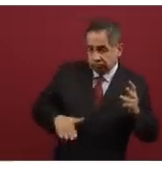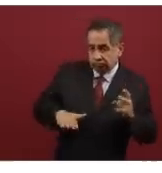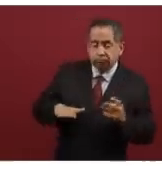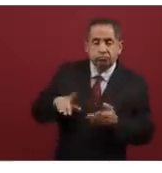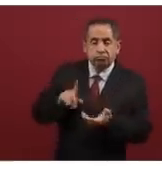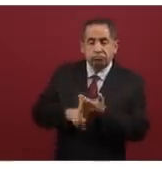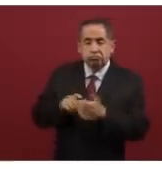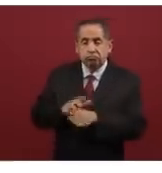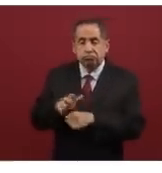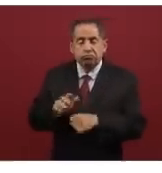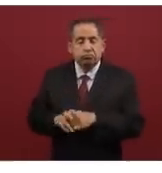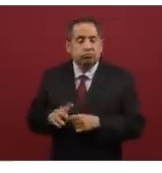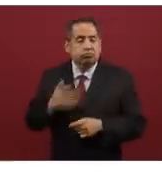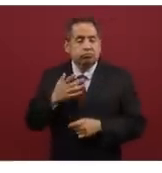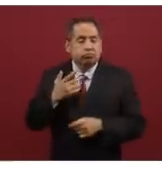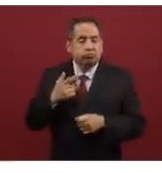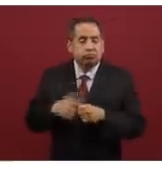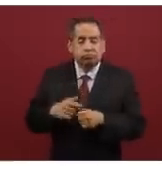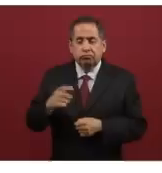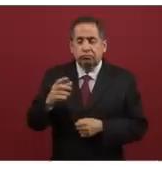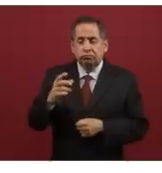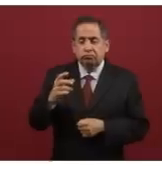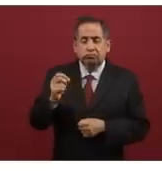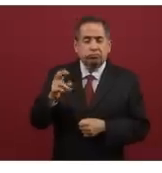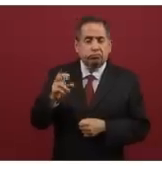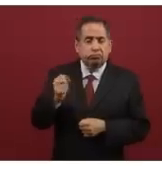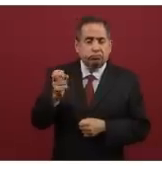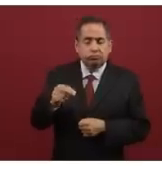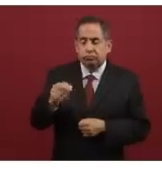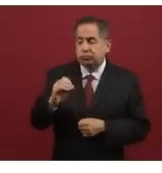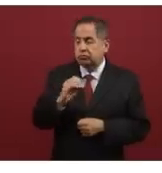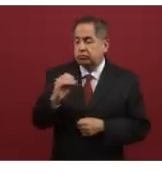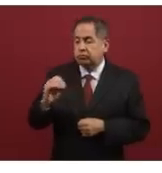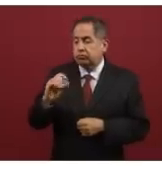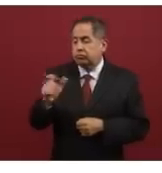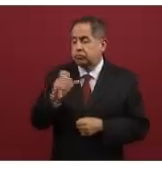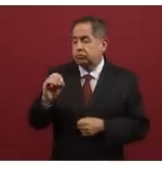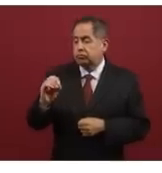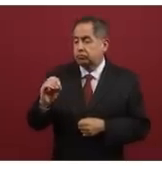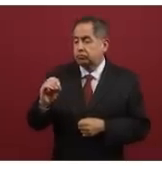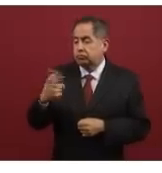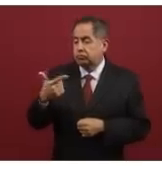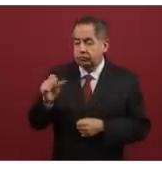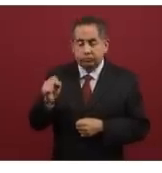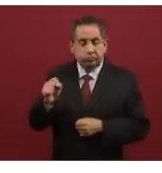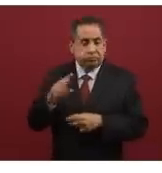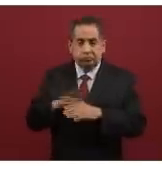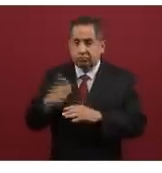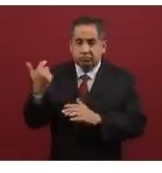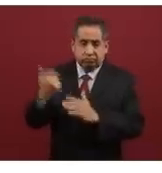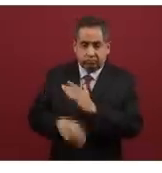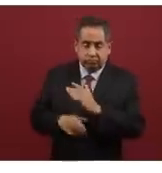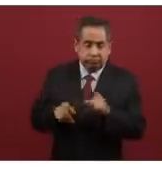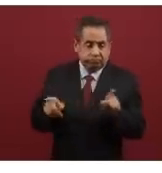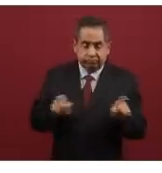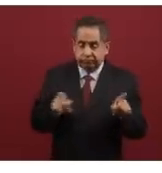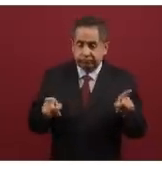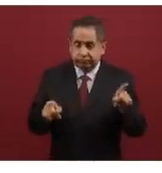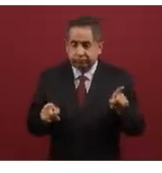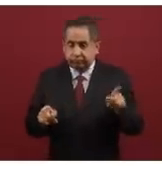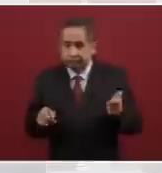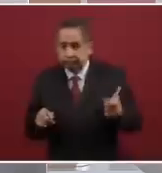los tenemos en la Gas, Orsan y Oxogas como el más económico en promedio en el